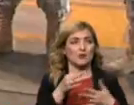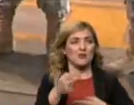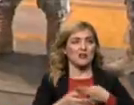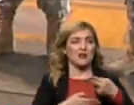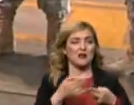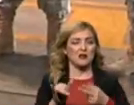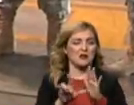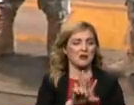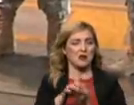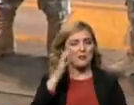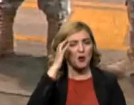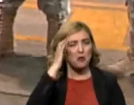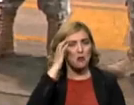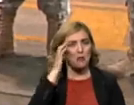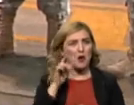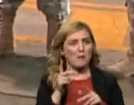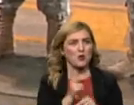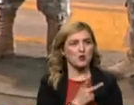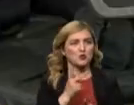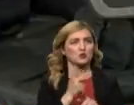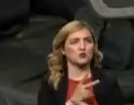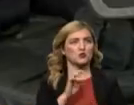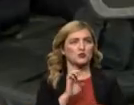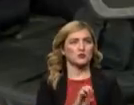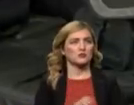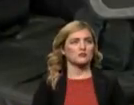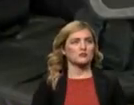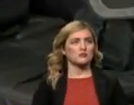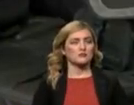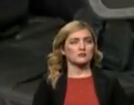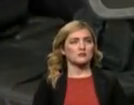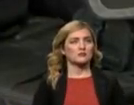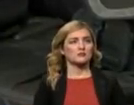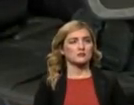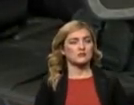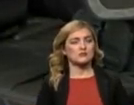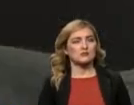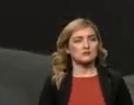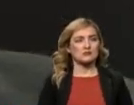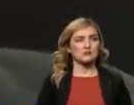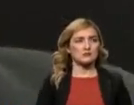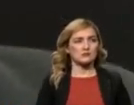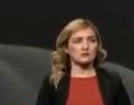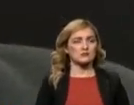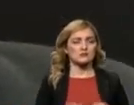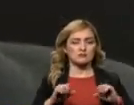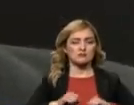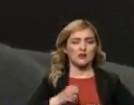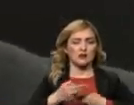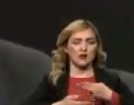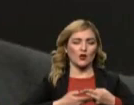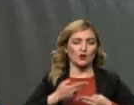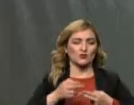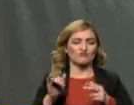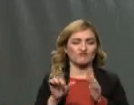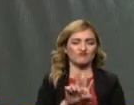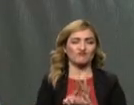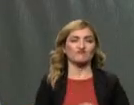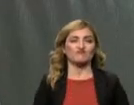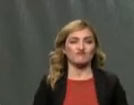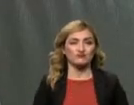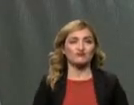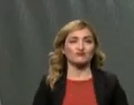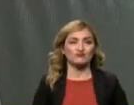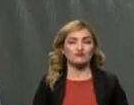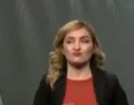contrabando preocupa a los sectores productivos del país porque creen que podría tratarse incluso de lavado de dinero. El contrabando